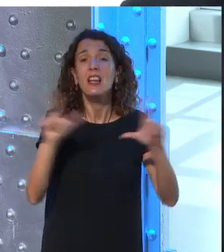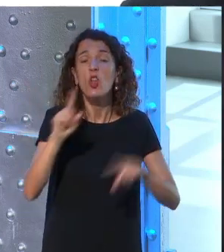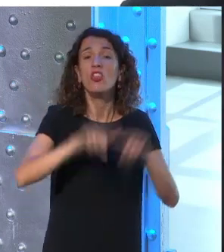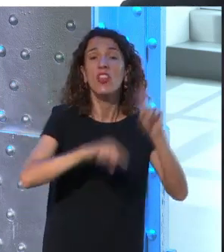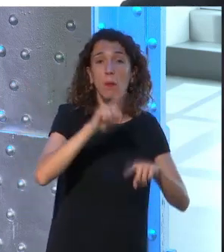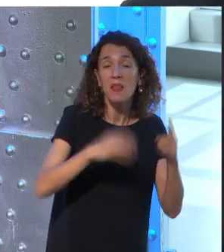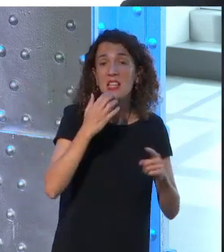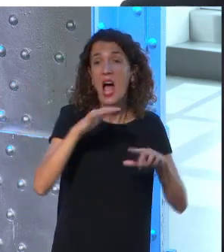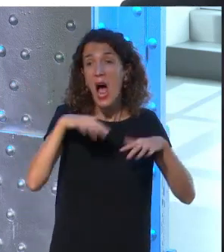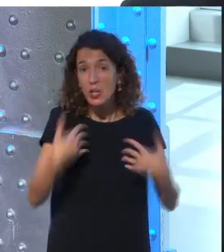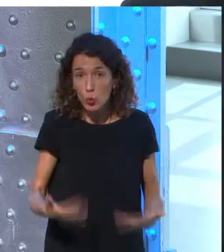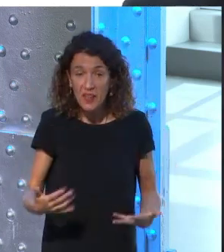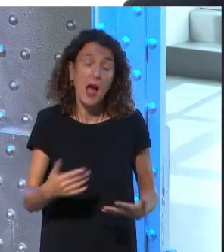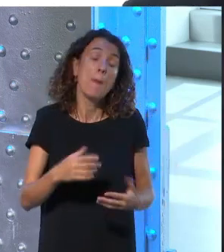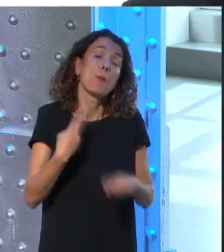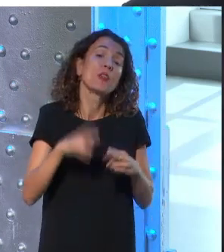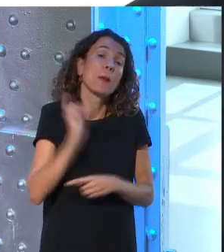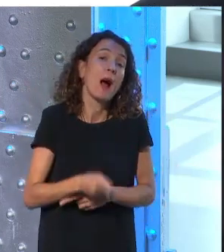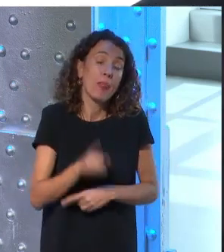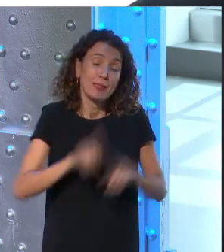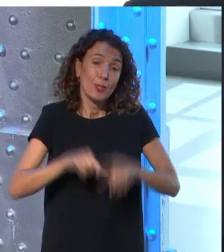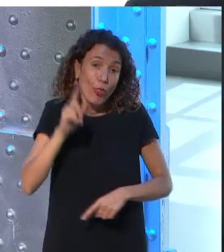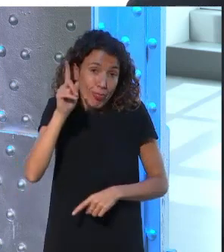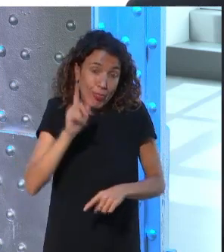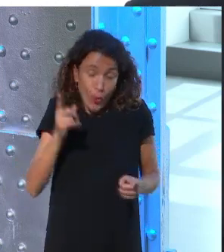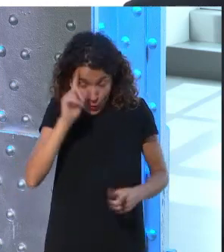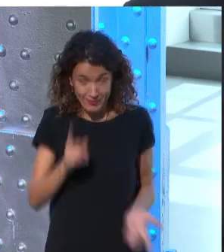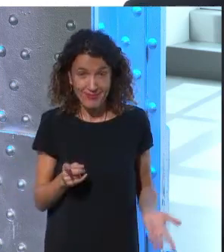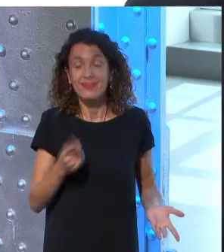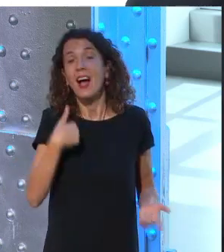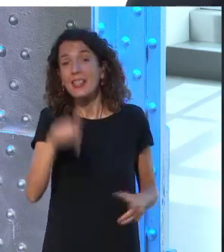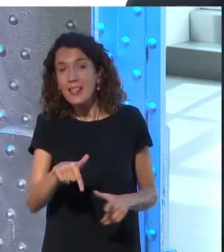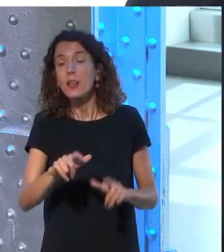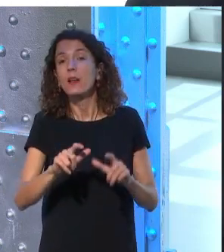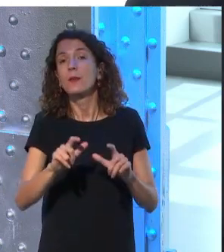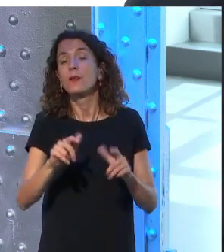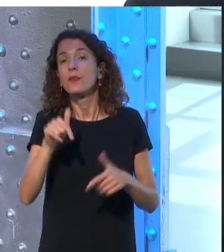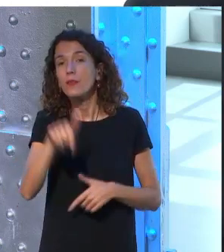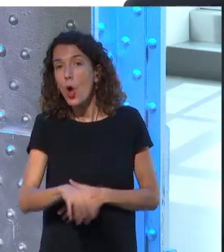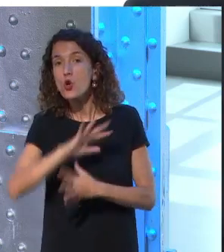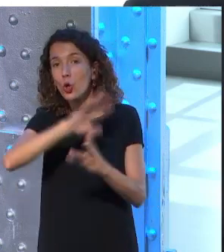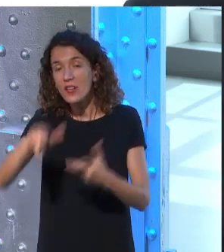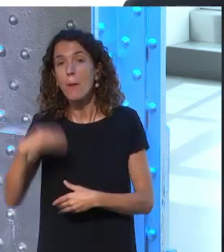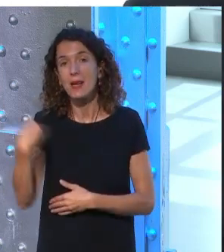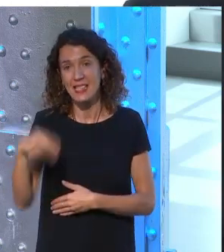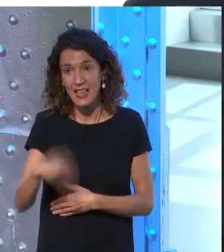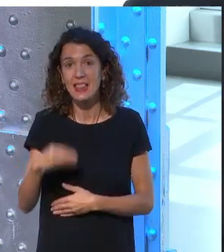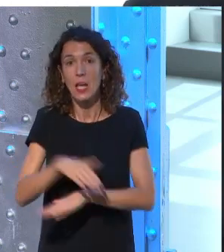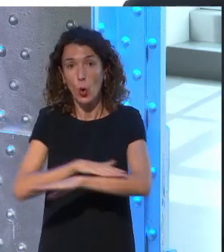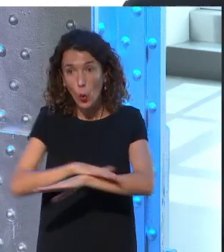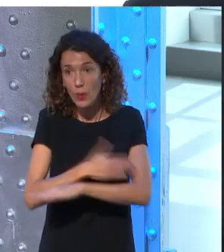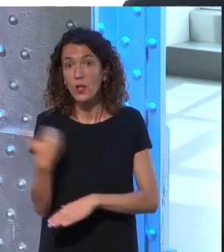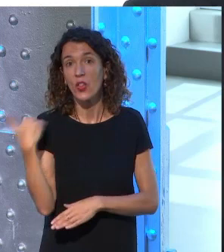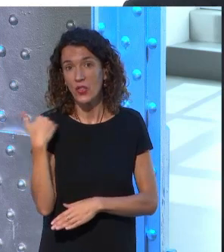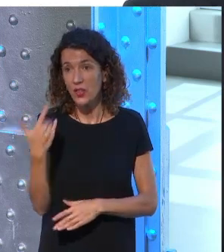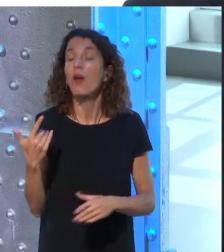de si la actualidad política no te manda, ¿eh? Y en ese sentido, mientras estamos aquí reunidos, eso es una noticia, el presidente del gobierno ha anunciado la